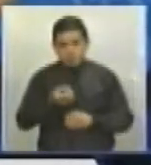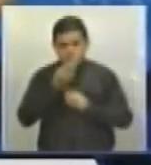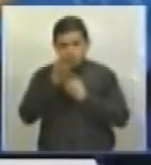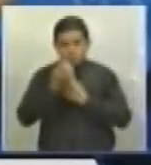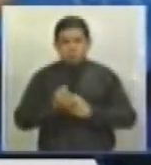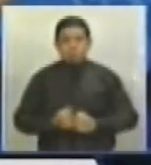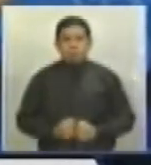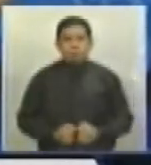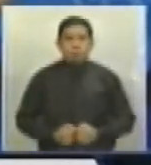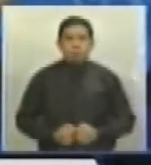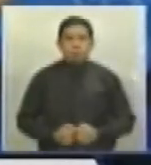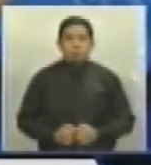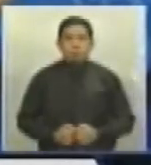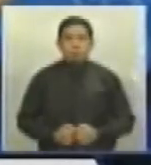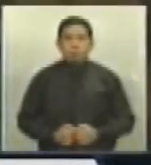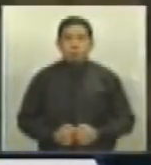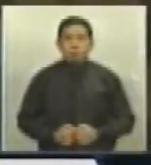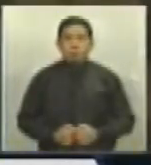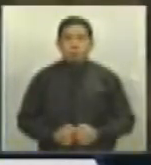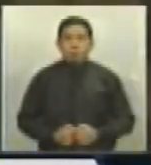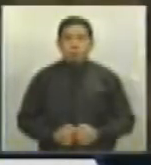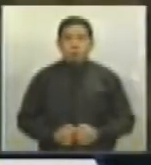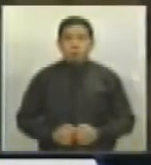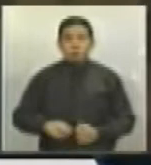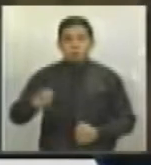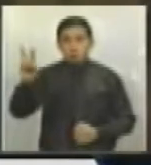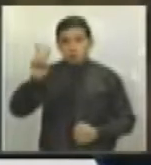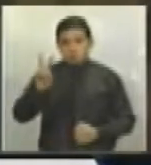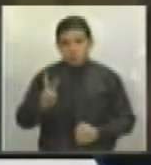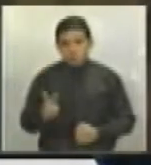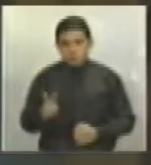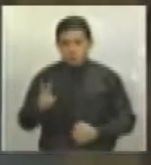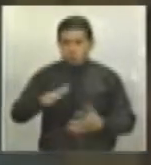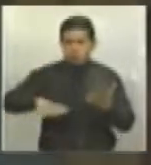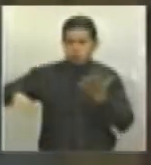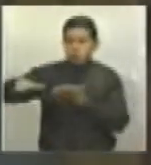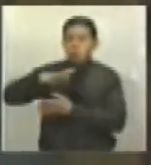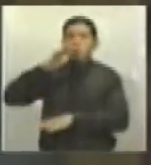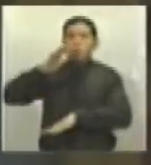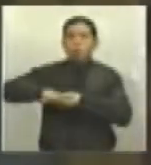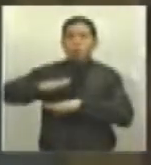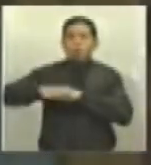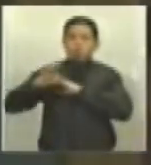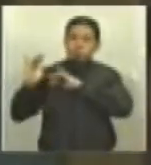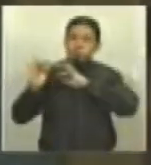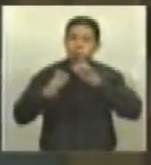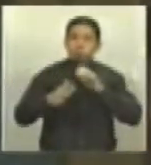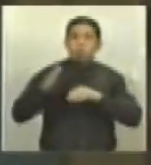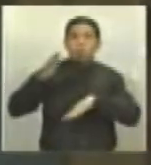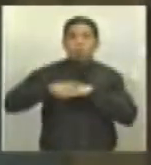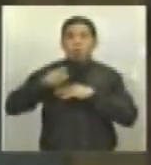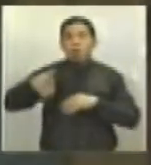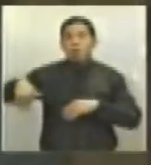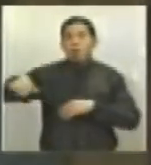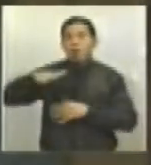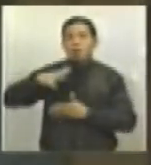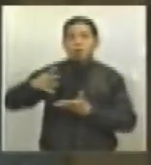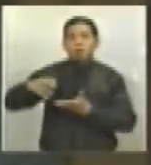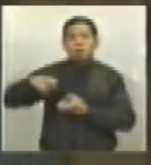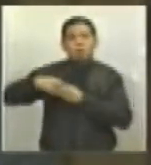declaraciones. Venezolanos, es consecuencia de la crisis económica y política que vive